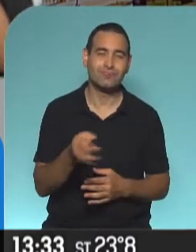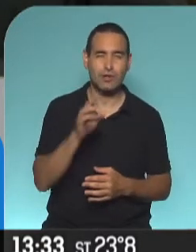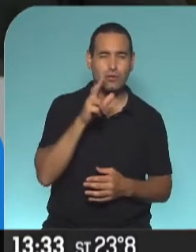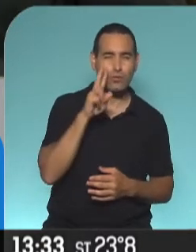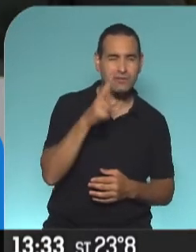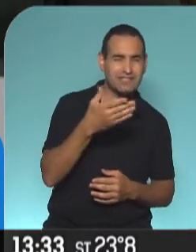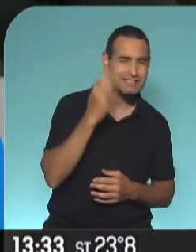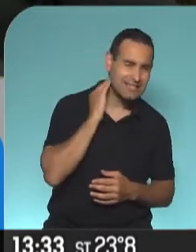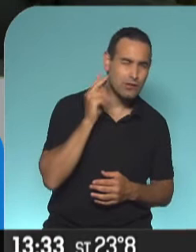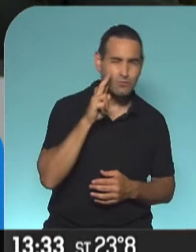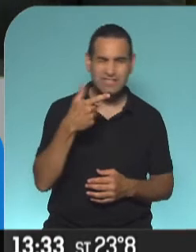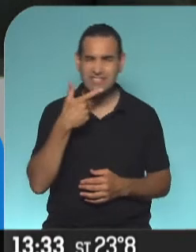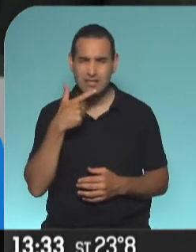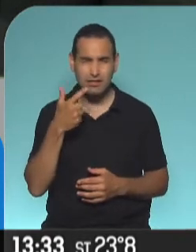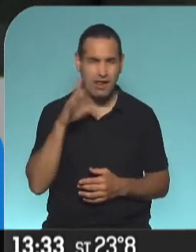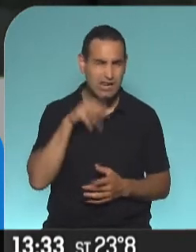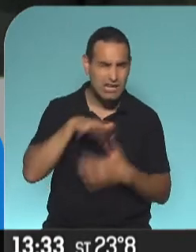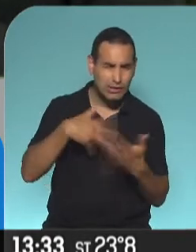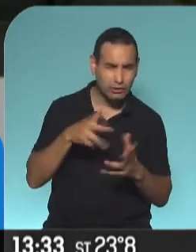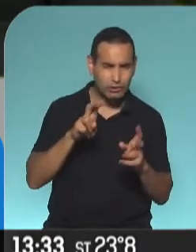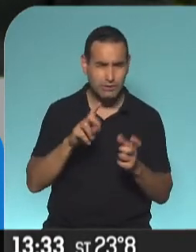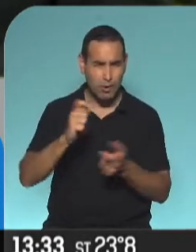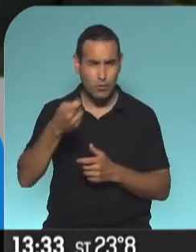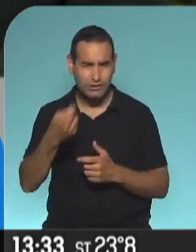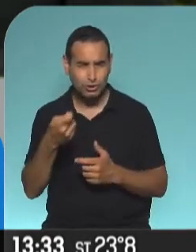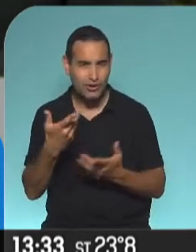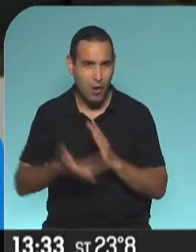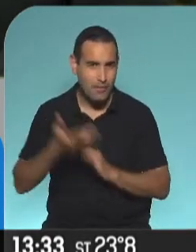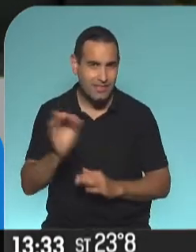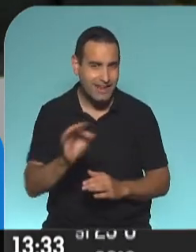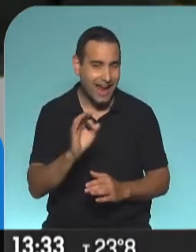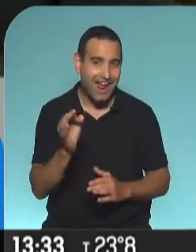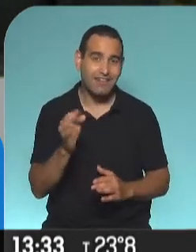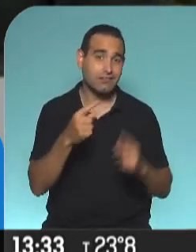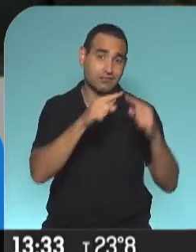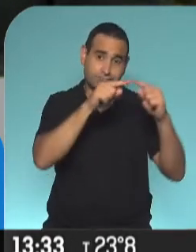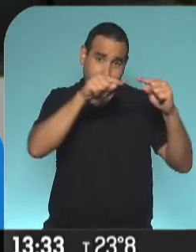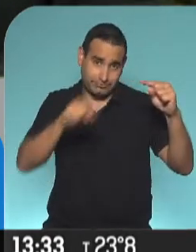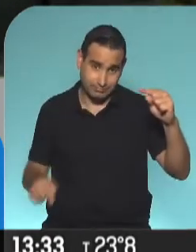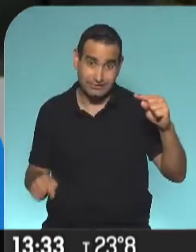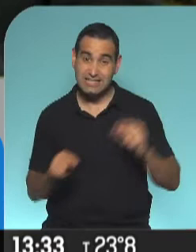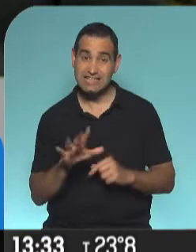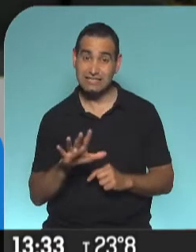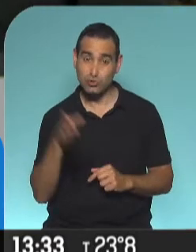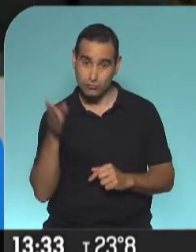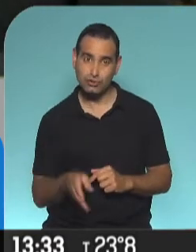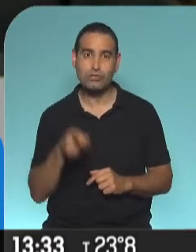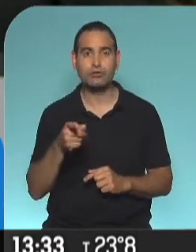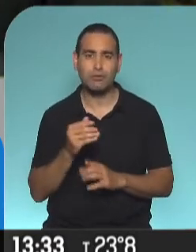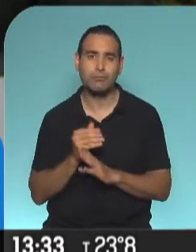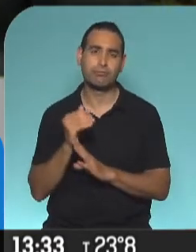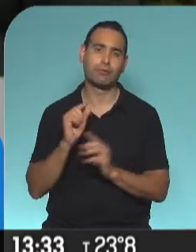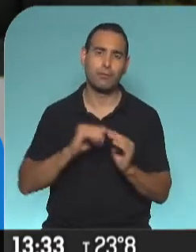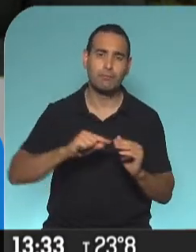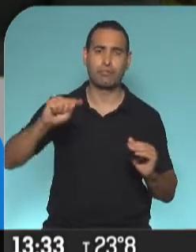2017 hubo lío con eso y no hubieron aumentos, entonces hubo un retroceso. Y ese 5% es lo que recuperó en